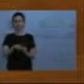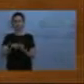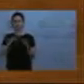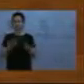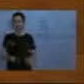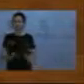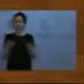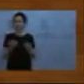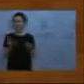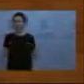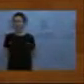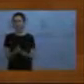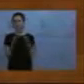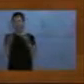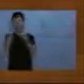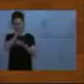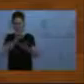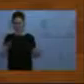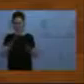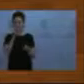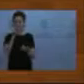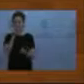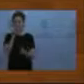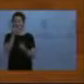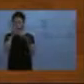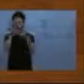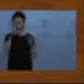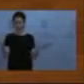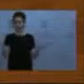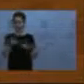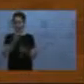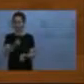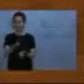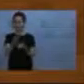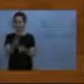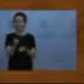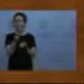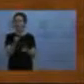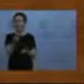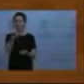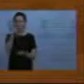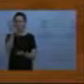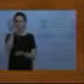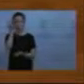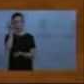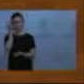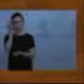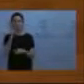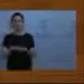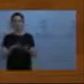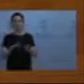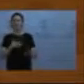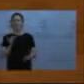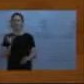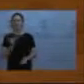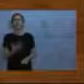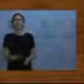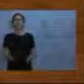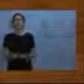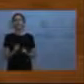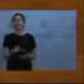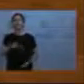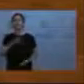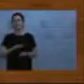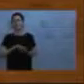una campaña de difusión y concienciación, sin la cual no tendríamos nada. Hay que informar a todos y ser capaces de que esto llegue a